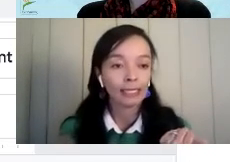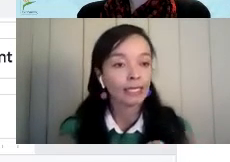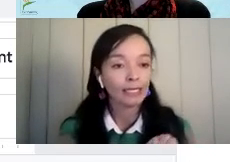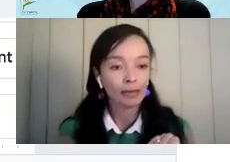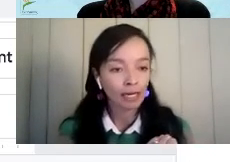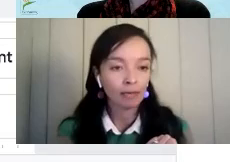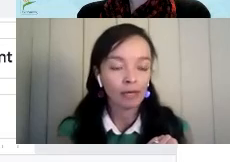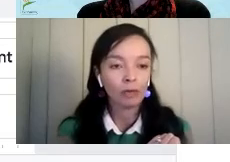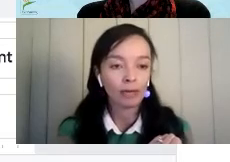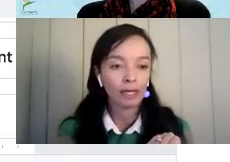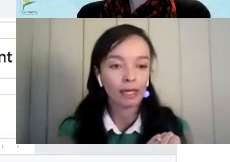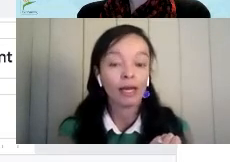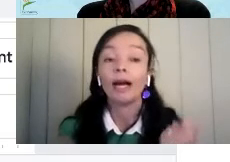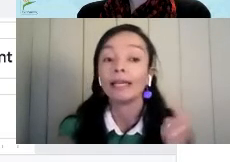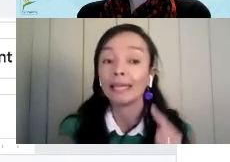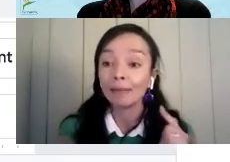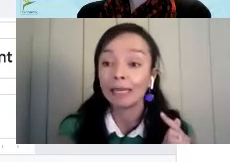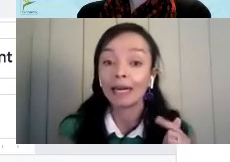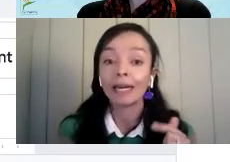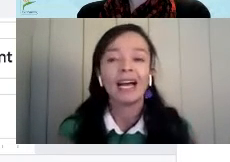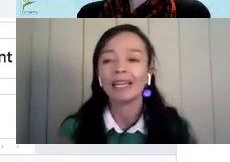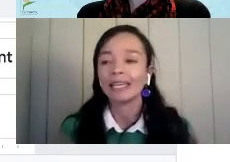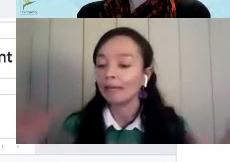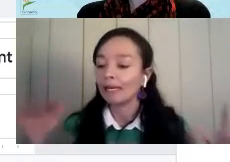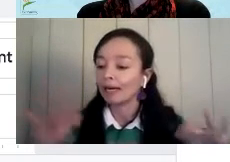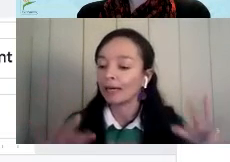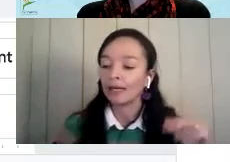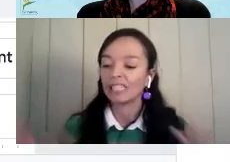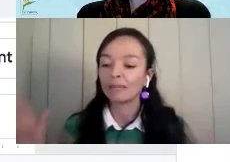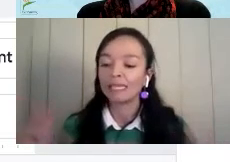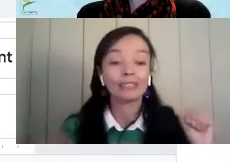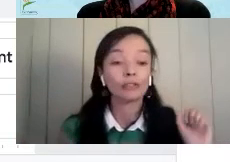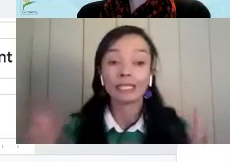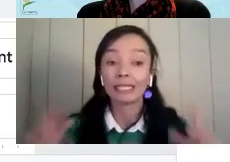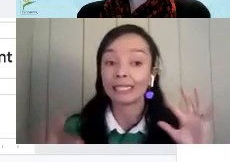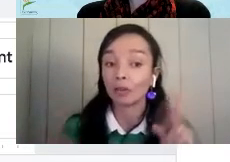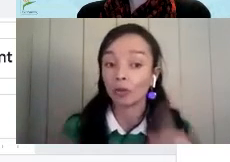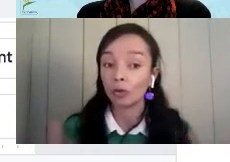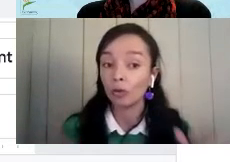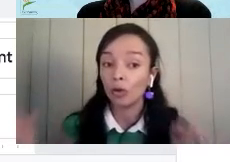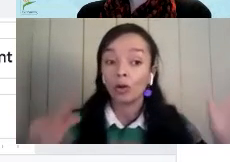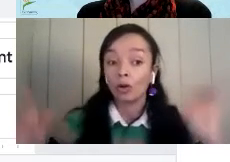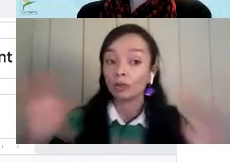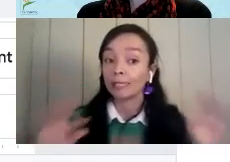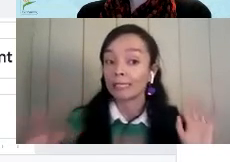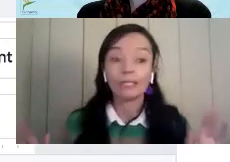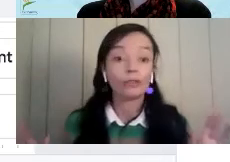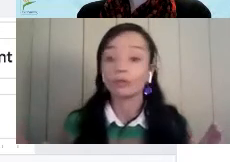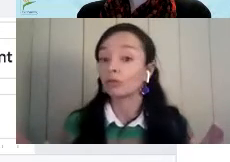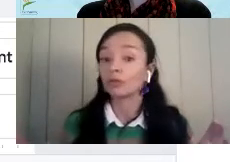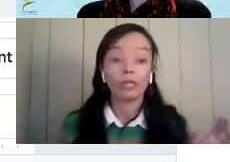de la niña que le habían cambiado el pañal, hay que mirar, hay que mirar las manitos que están haciendo, los